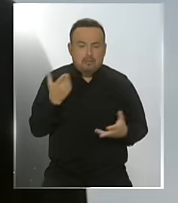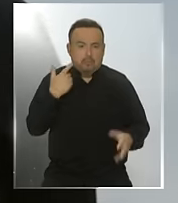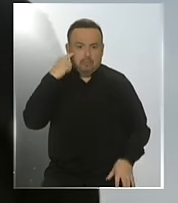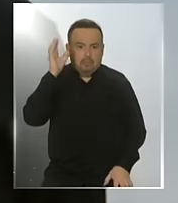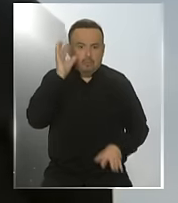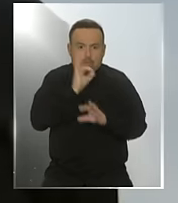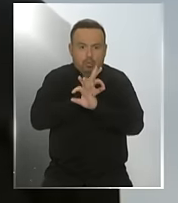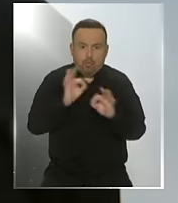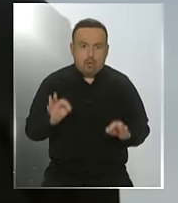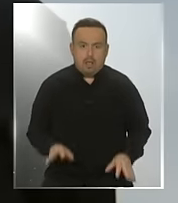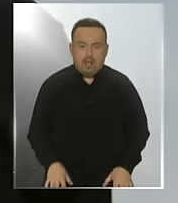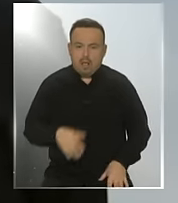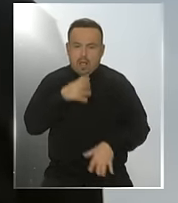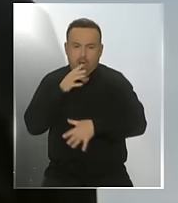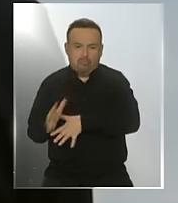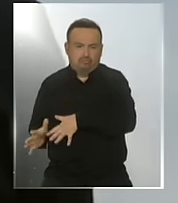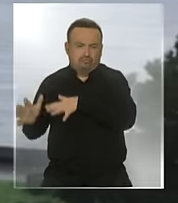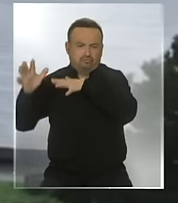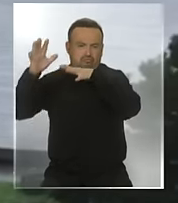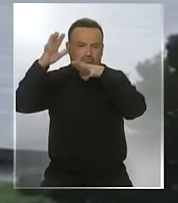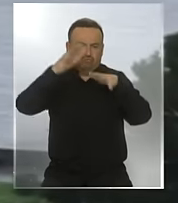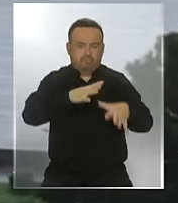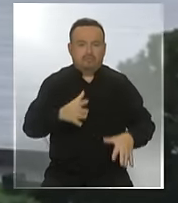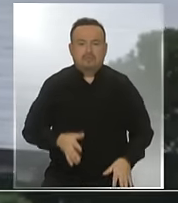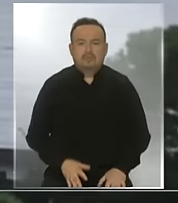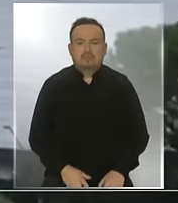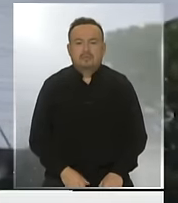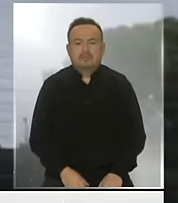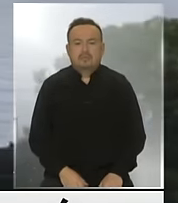ola saliera hacia el pueblo.